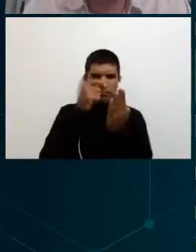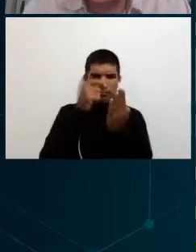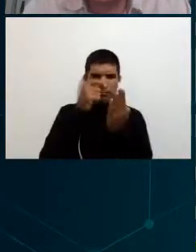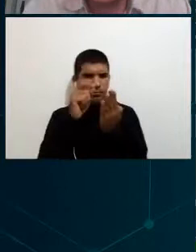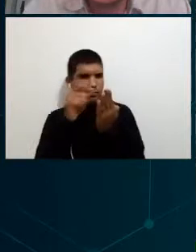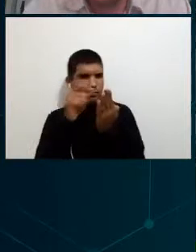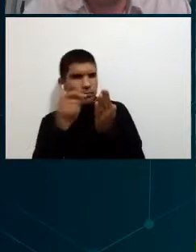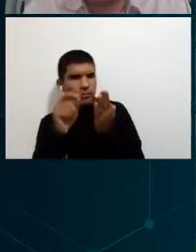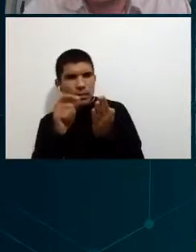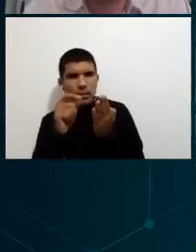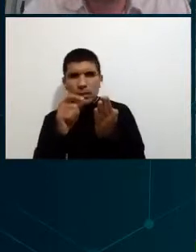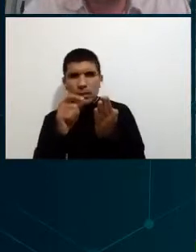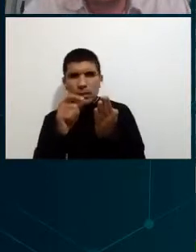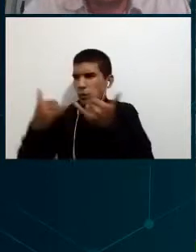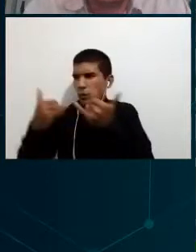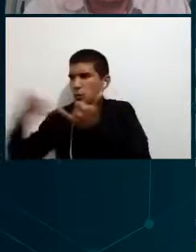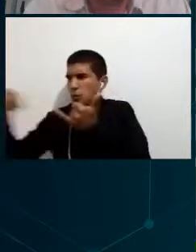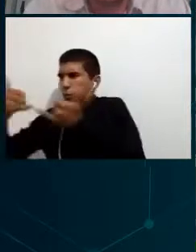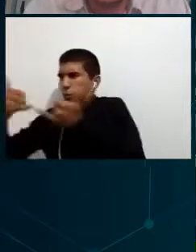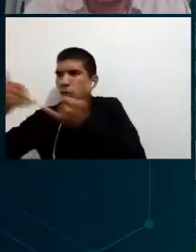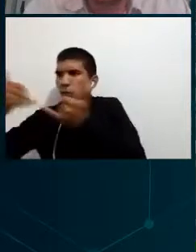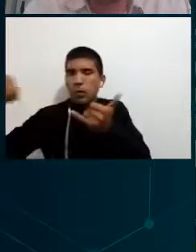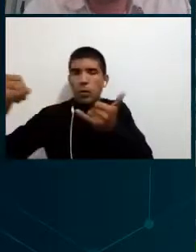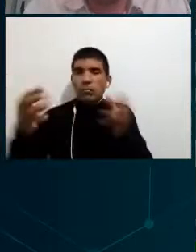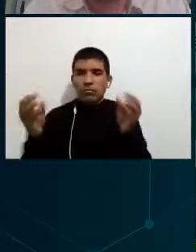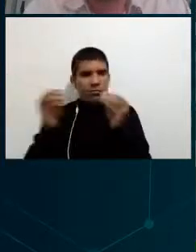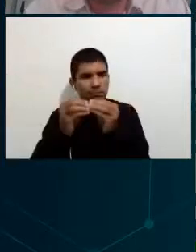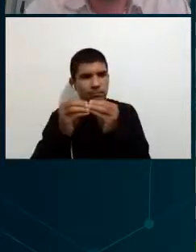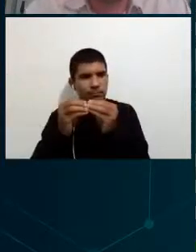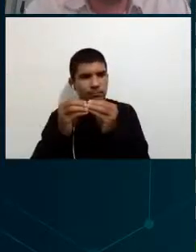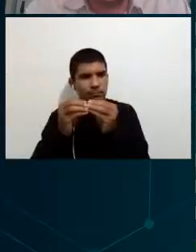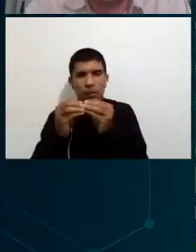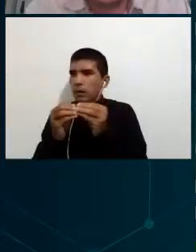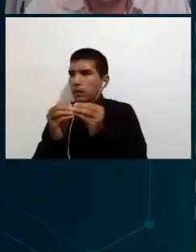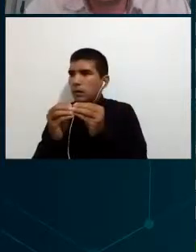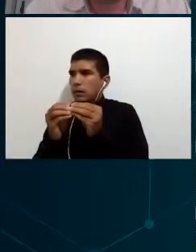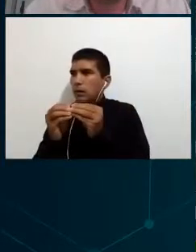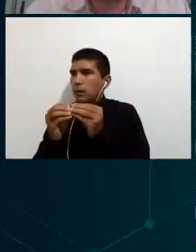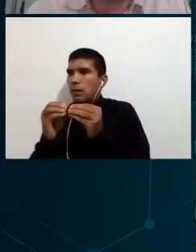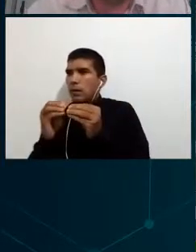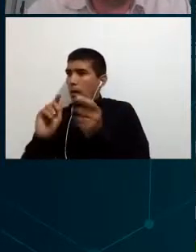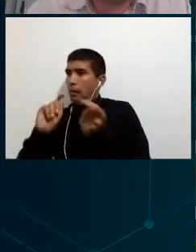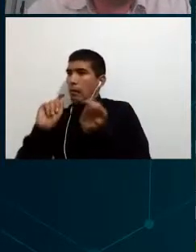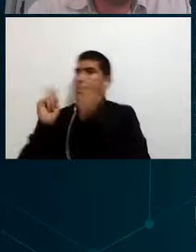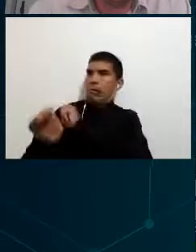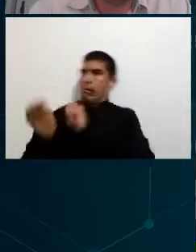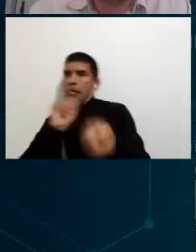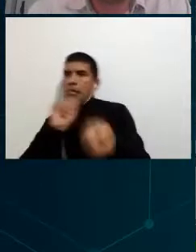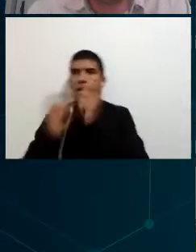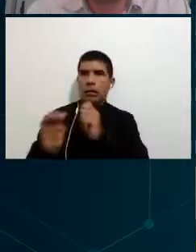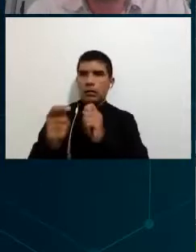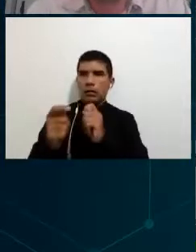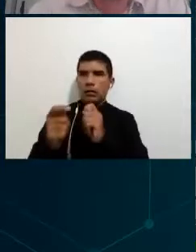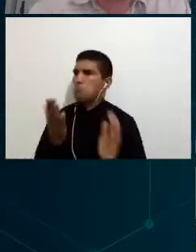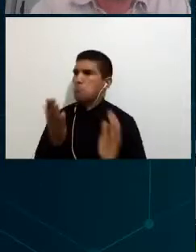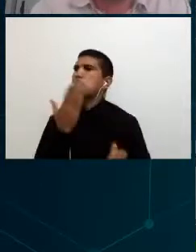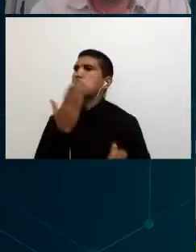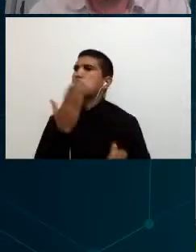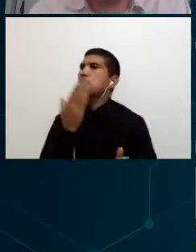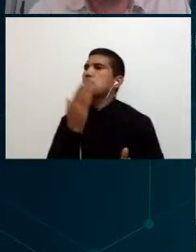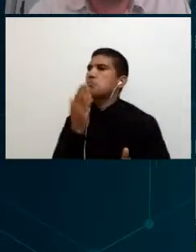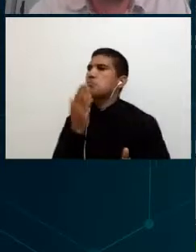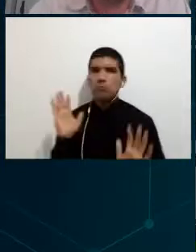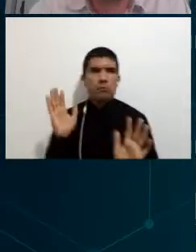esquema de protección variando la velocidad del canal. Entonces, en los relés se pueden configurar diferentes